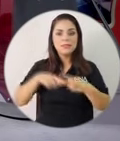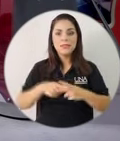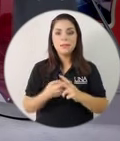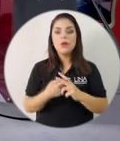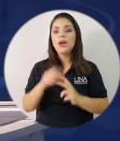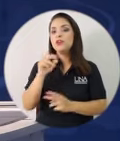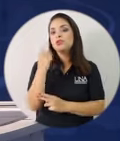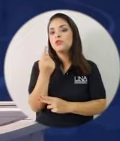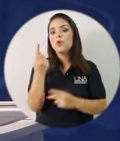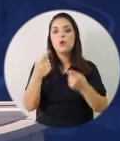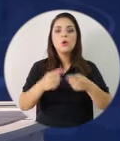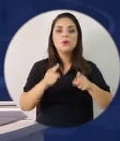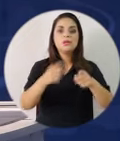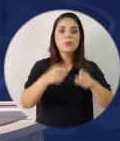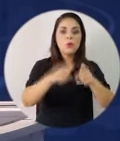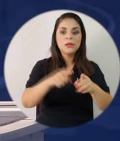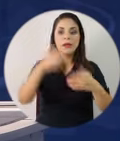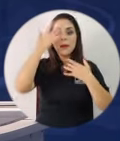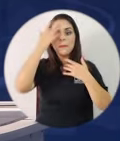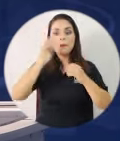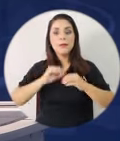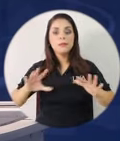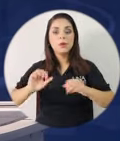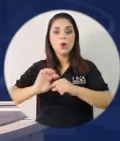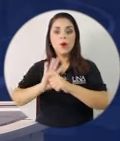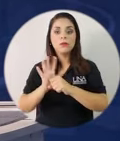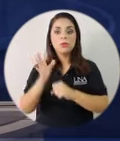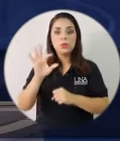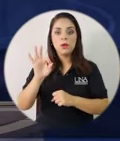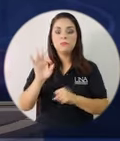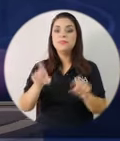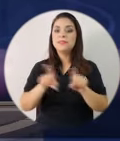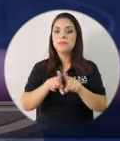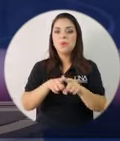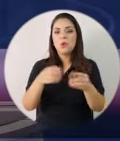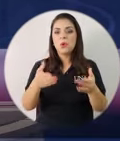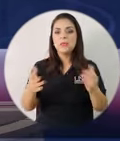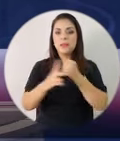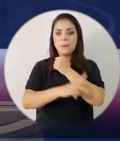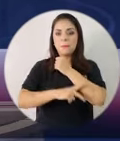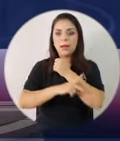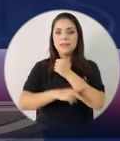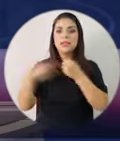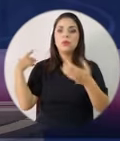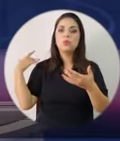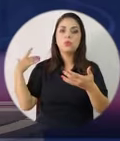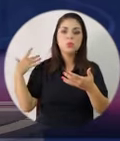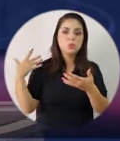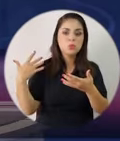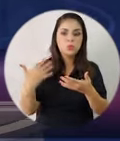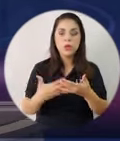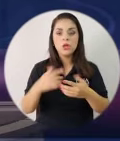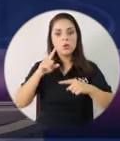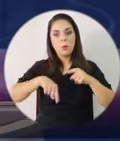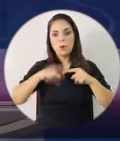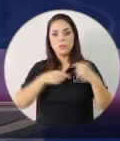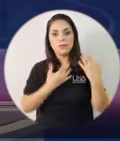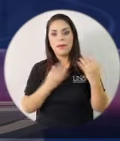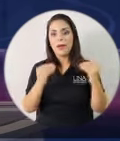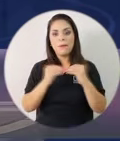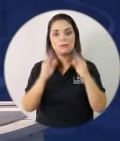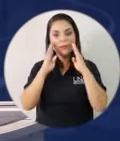inicio, no solo por las consecuencias de la pandemia, por la COVID-19, sino por situaciones país que ya veníamos arrastrando y que, como usted dijo, pues no pueden